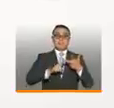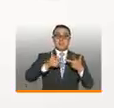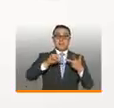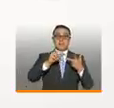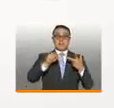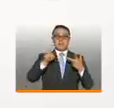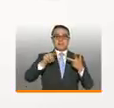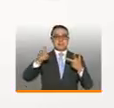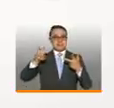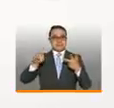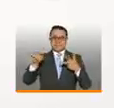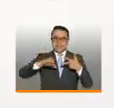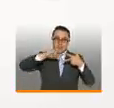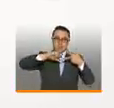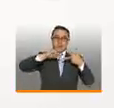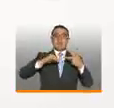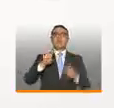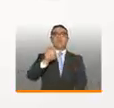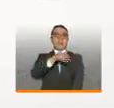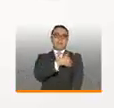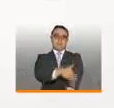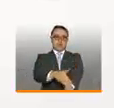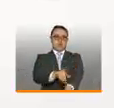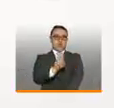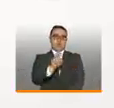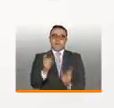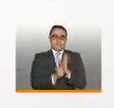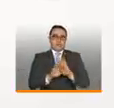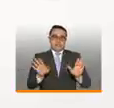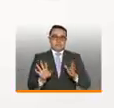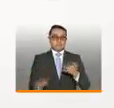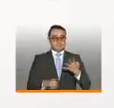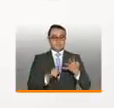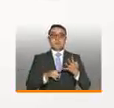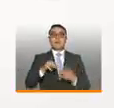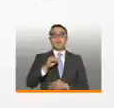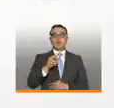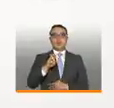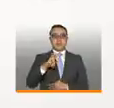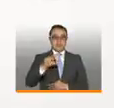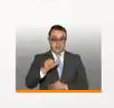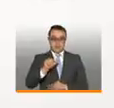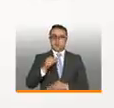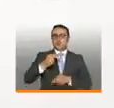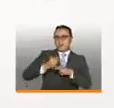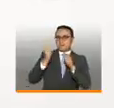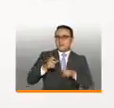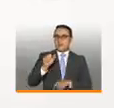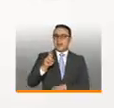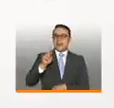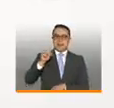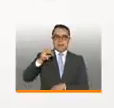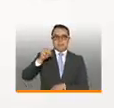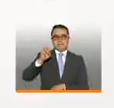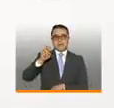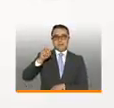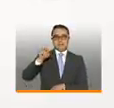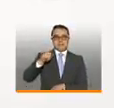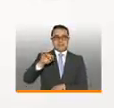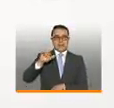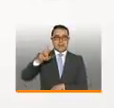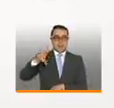tipo, 9 millones de una sola dosis, de Moderna, ARN mensajero también, y de Sinovac